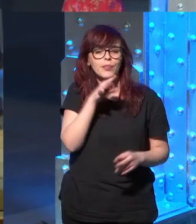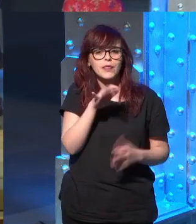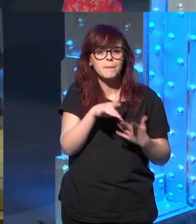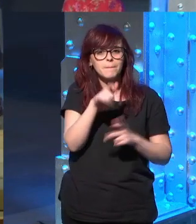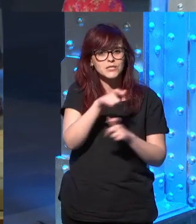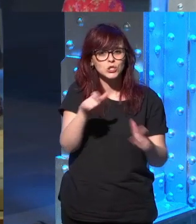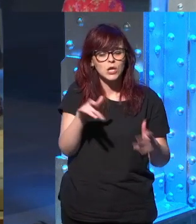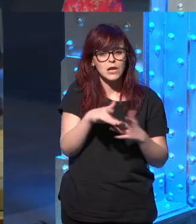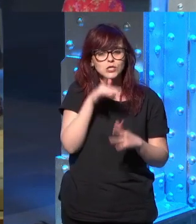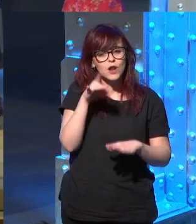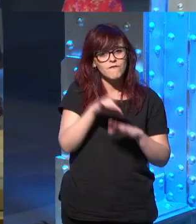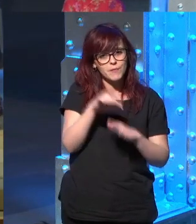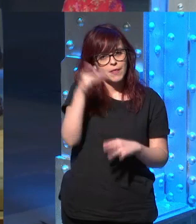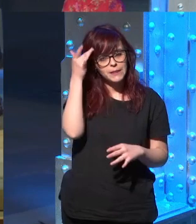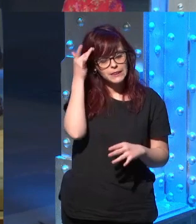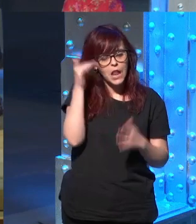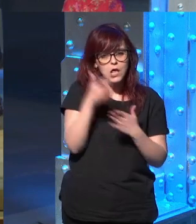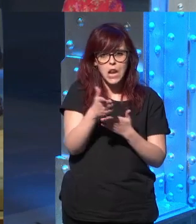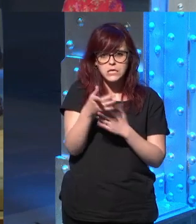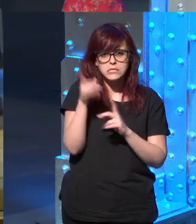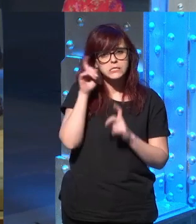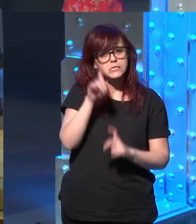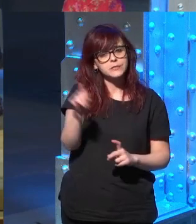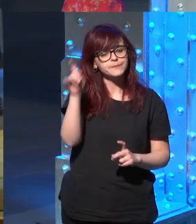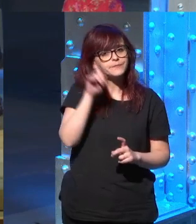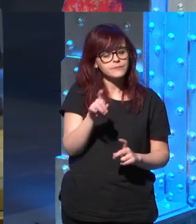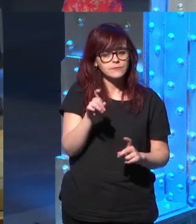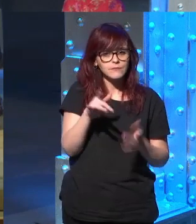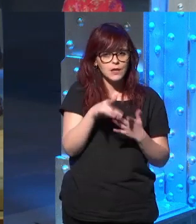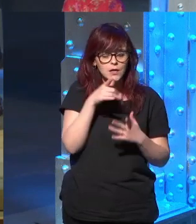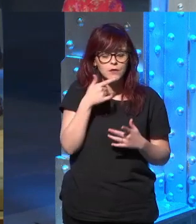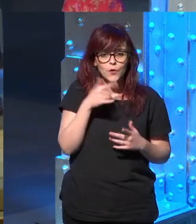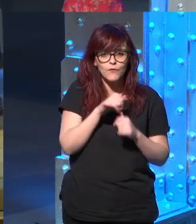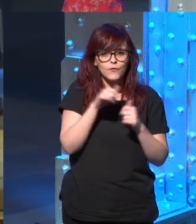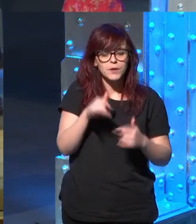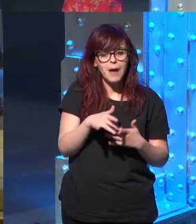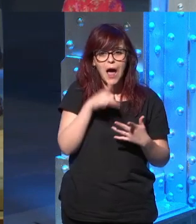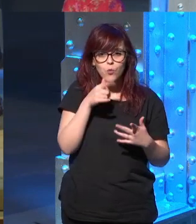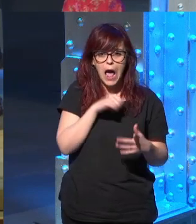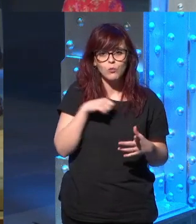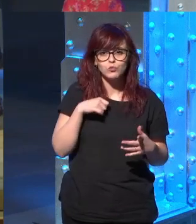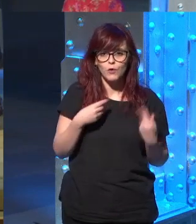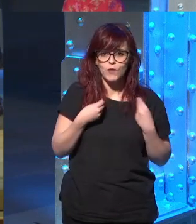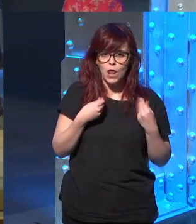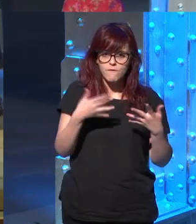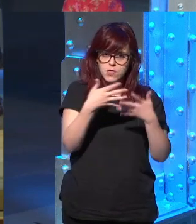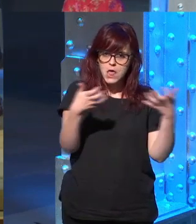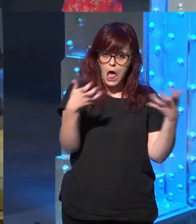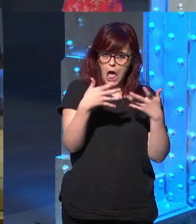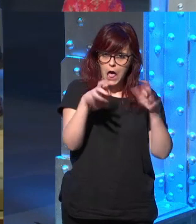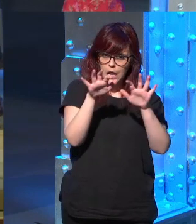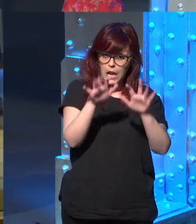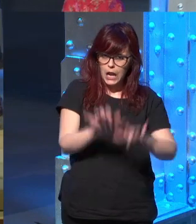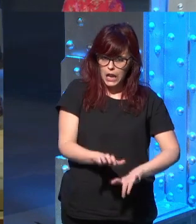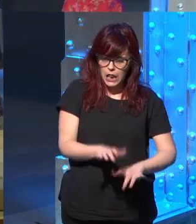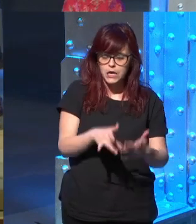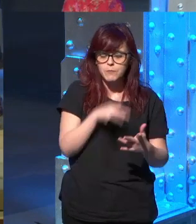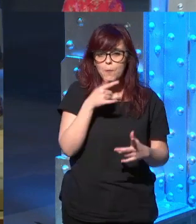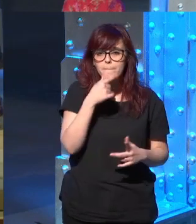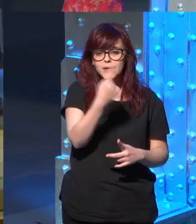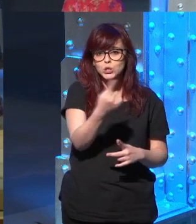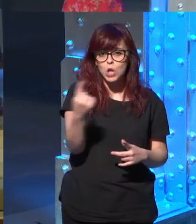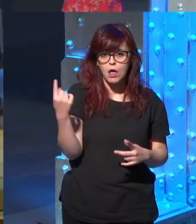a personas con enfermedad mental y era encima narrativa autobiográfica. Y, hombre, realmente era... Bueno, cada